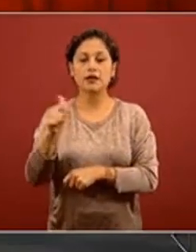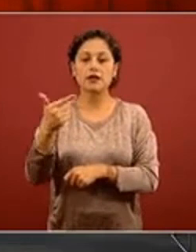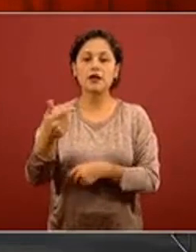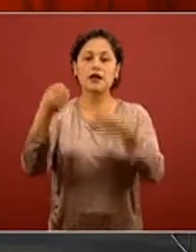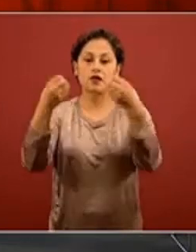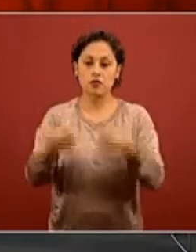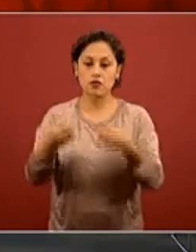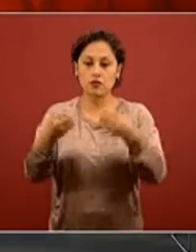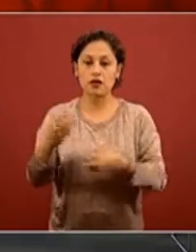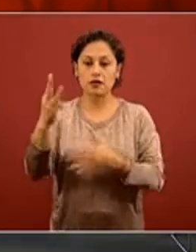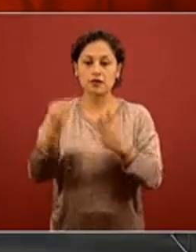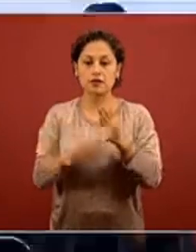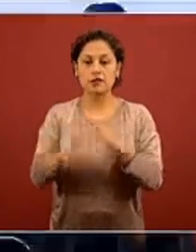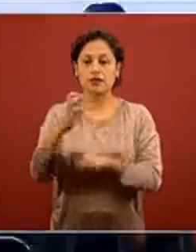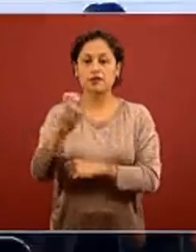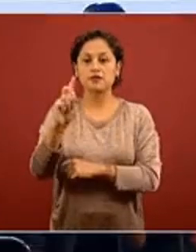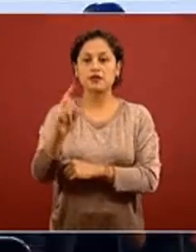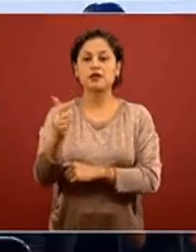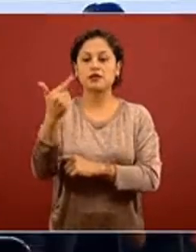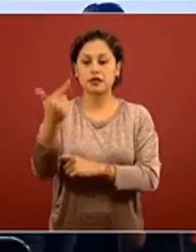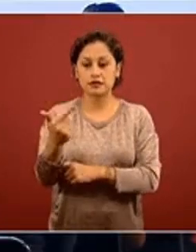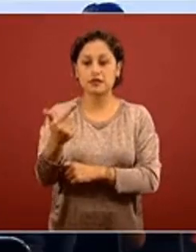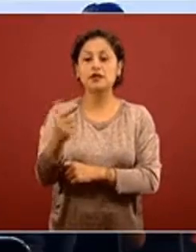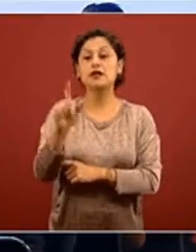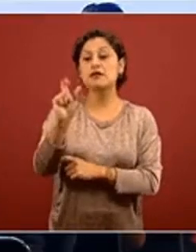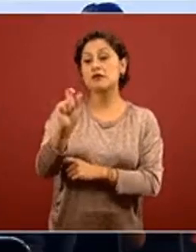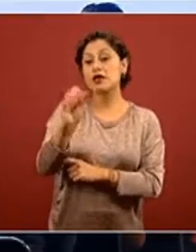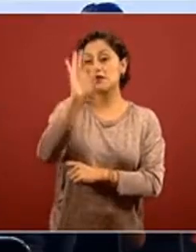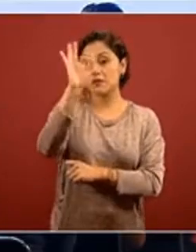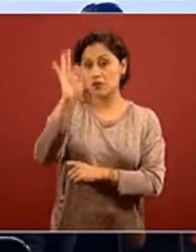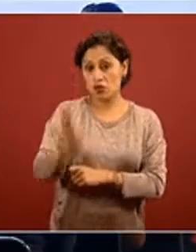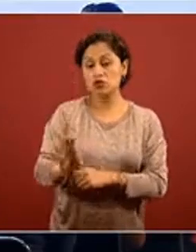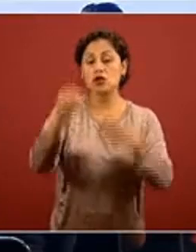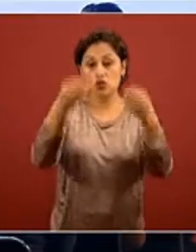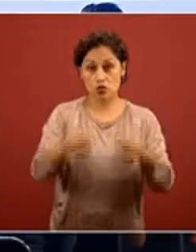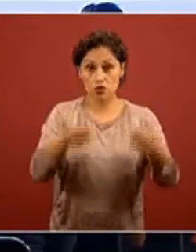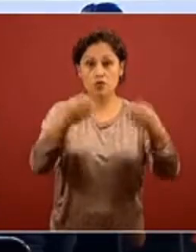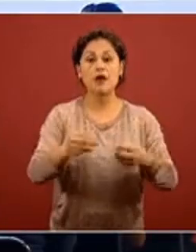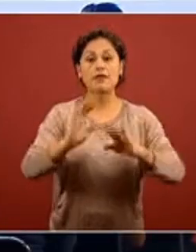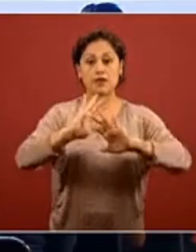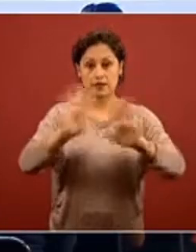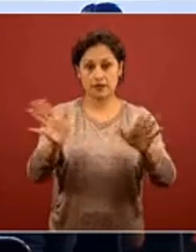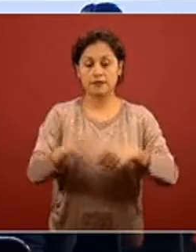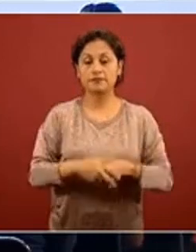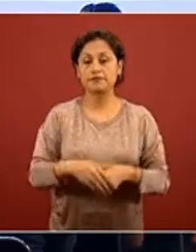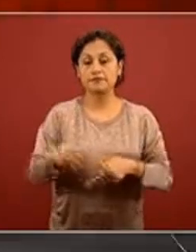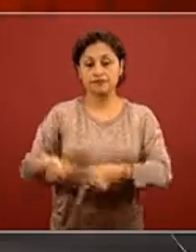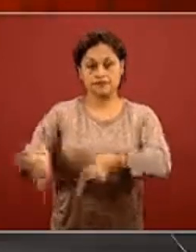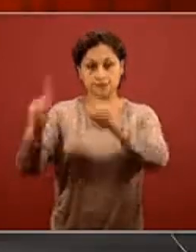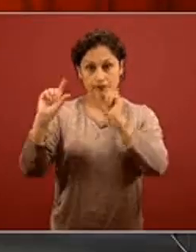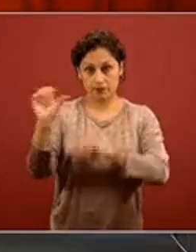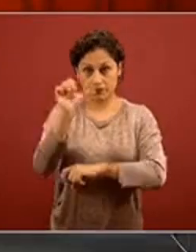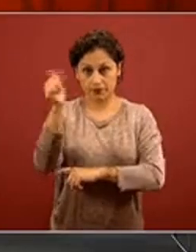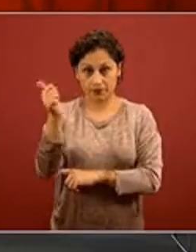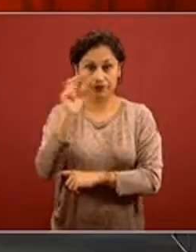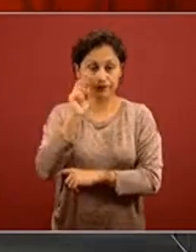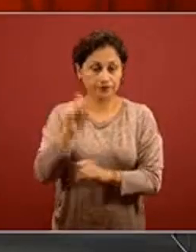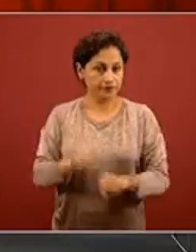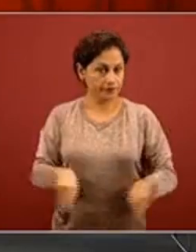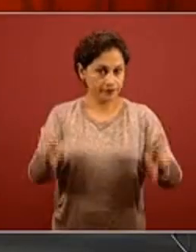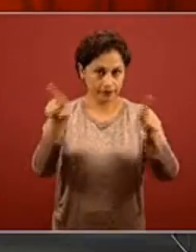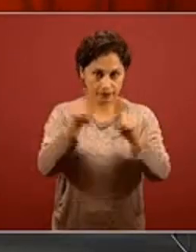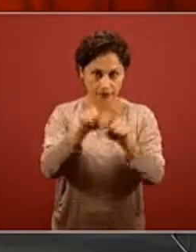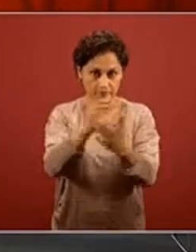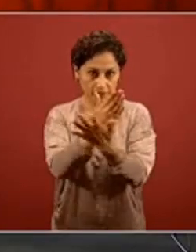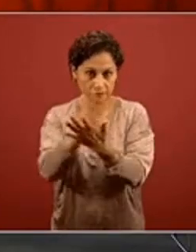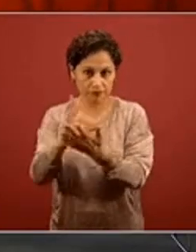3.337, lo cual representa pues un 20% de ocupación en relación del total. En la siguiente diapositiva vamos a ver esta misma